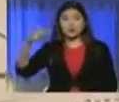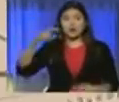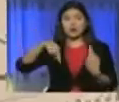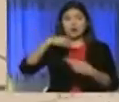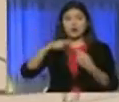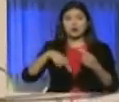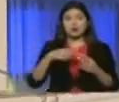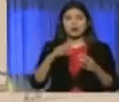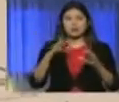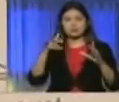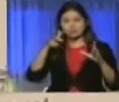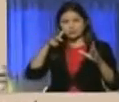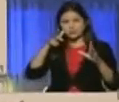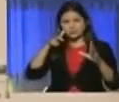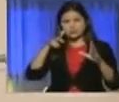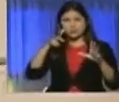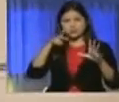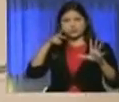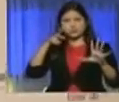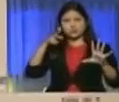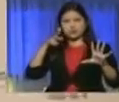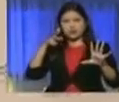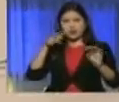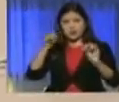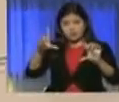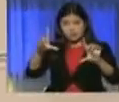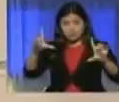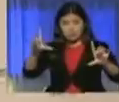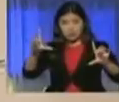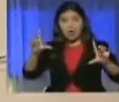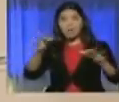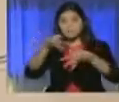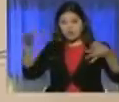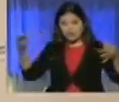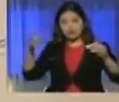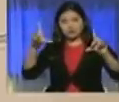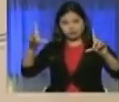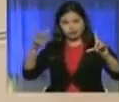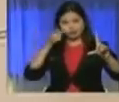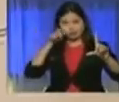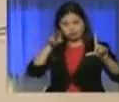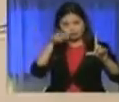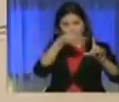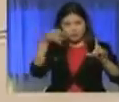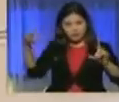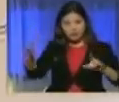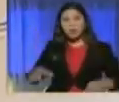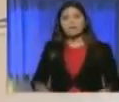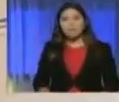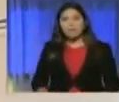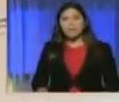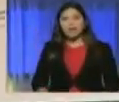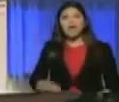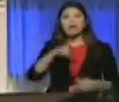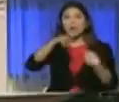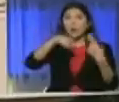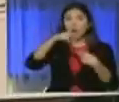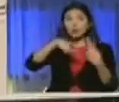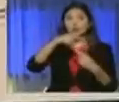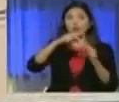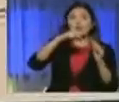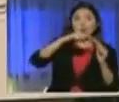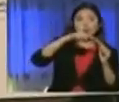más, abre un poquito la toma. Fíjese, hasta ahí, perfecto. Fíjese, la Revolución Bolivariana ha tendido a democratizar esa curva. Es